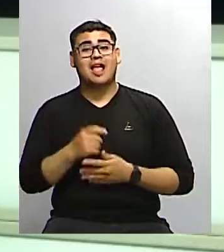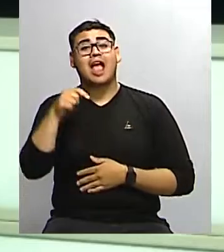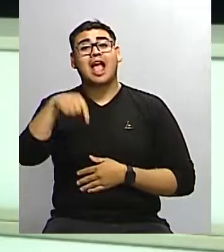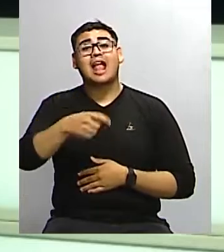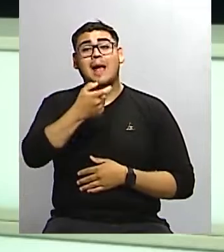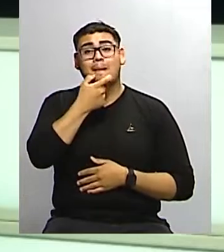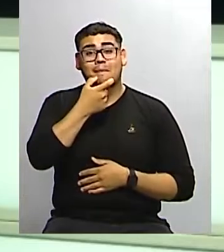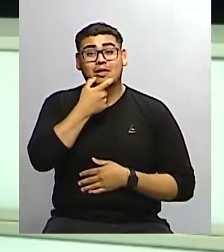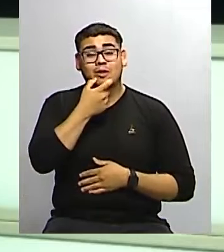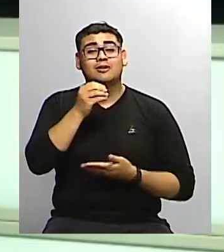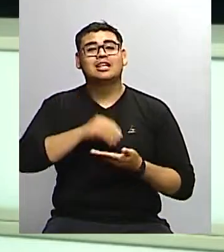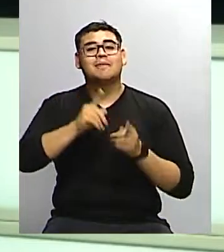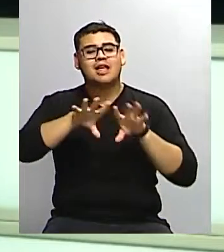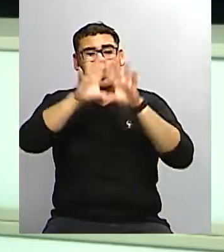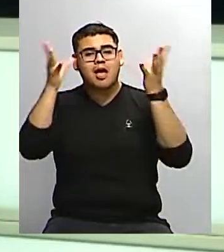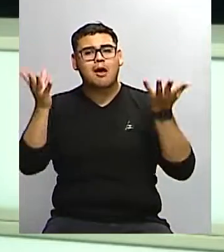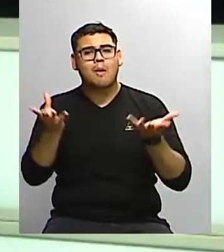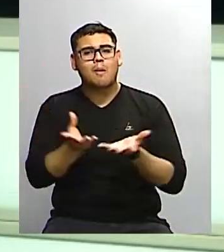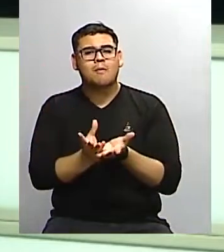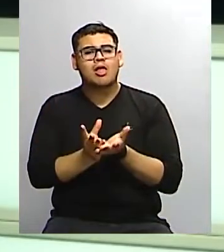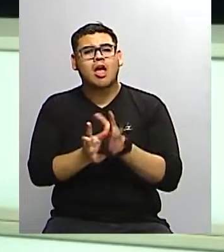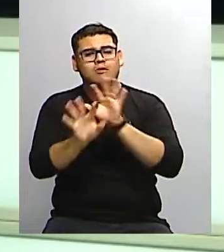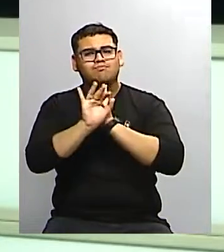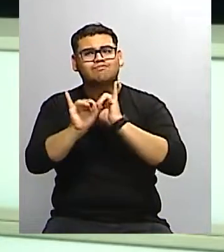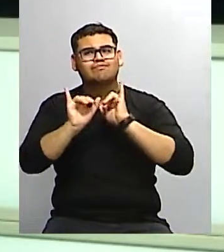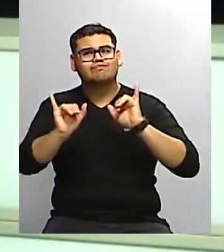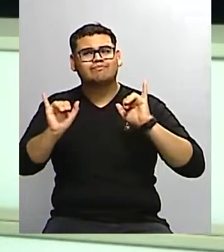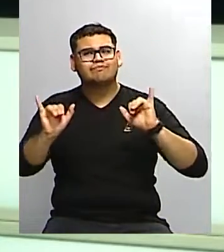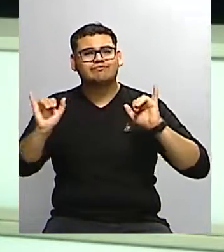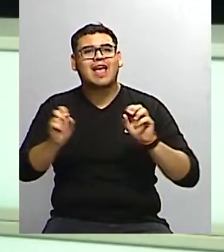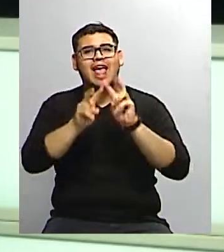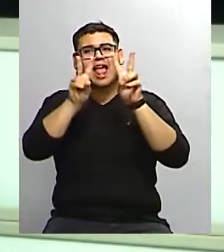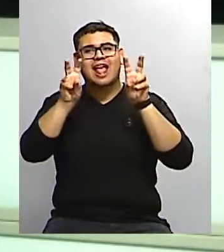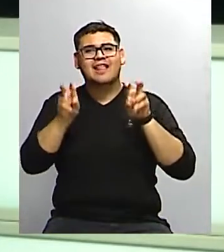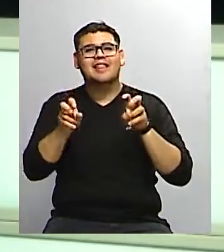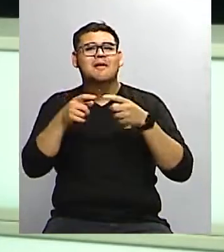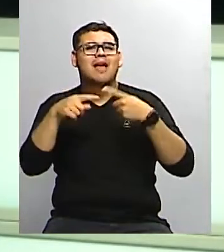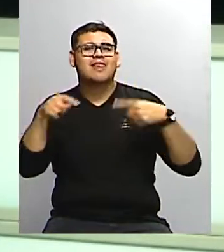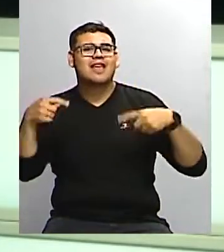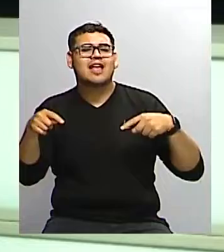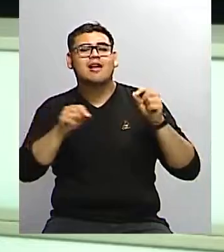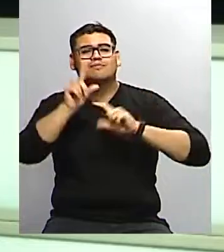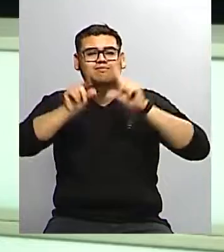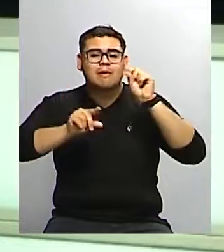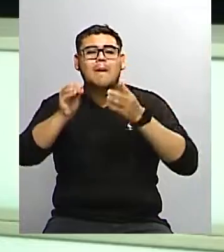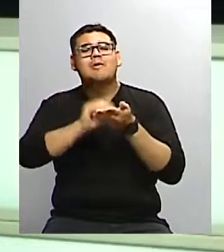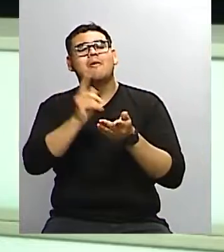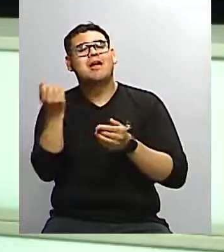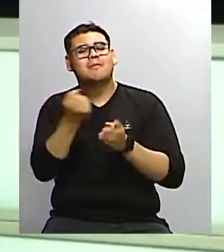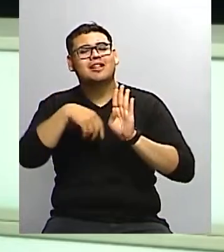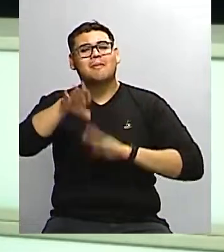y a nivel mundial se está haciendo hincapié en este tema, ¿no? Donde se habla mucho de las estadísticas, pero sobre todo de tomar